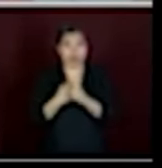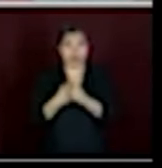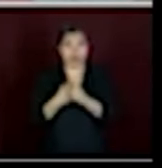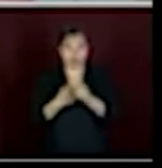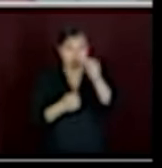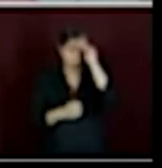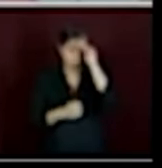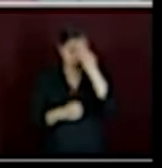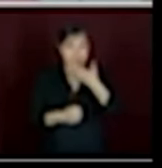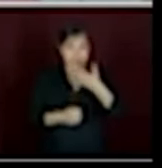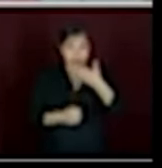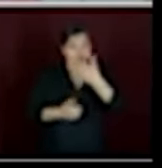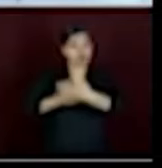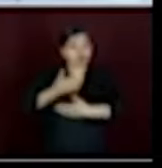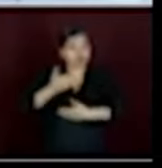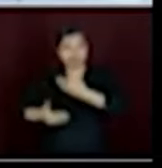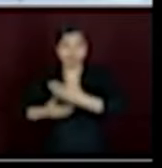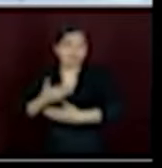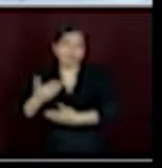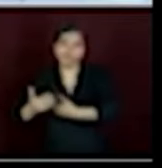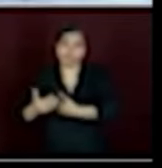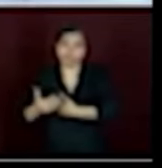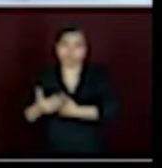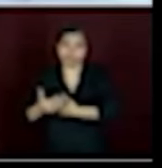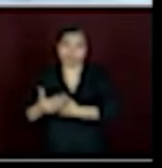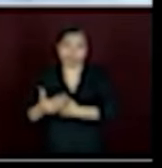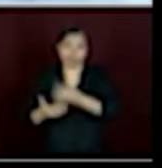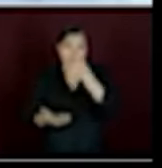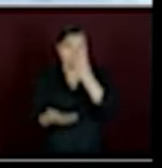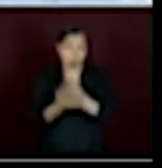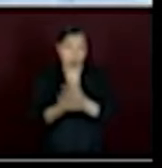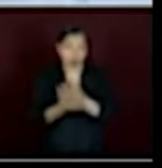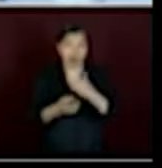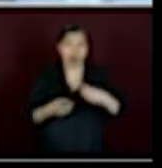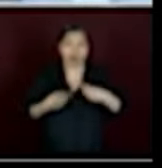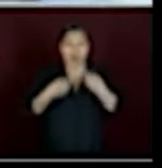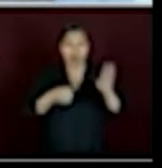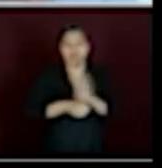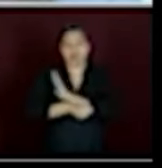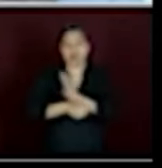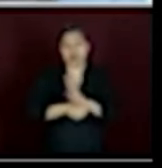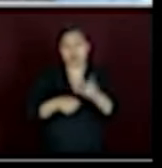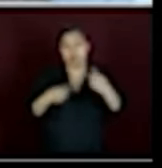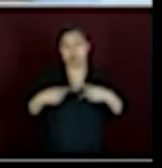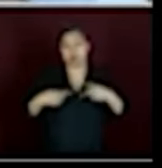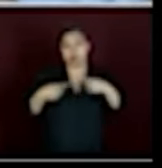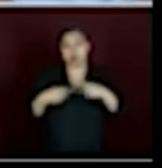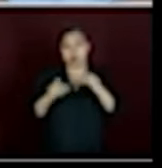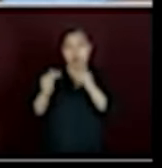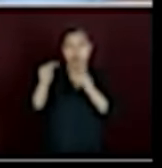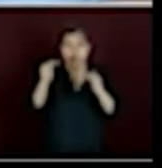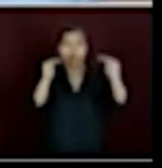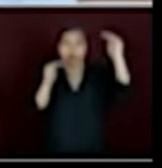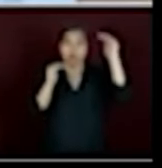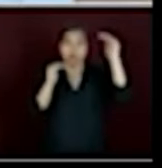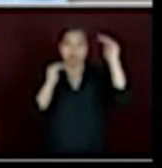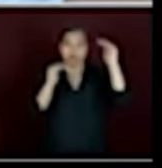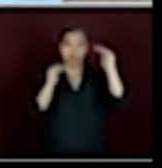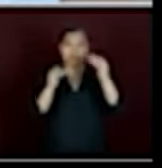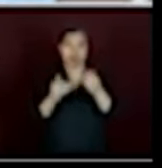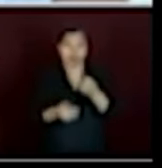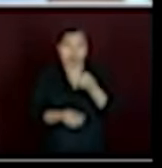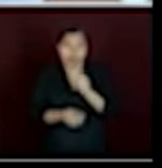gente respondió al unísono, en la plancha, lo que estábamos ahí arriba en